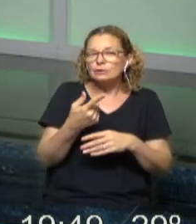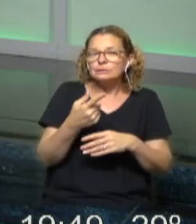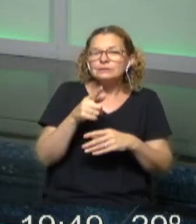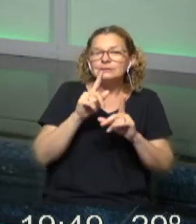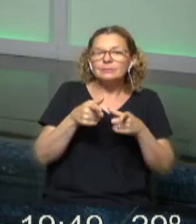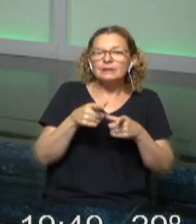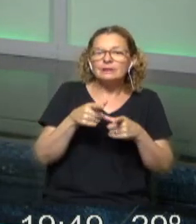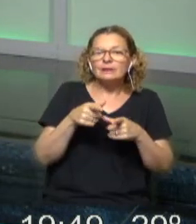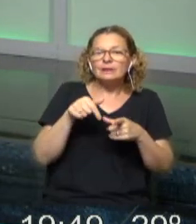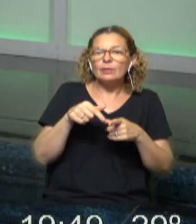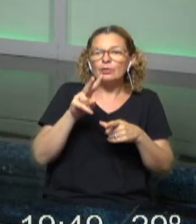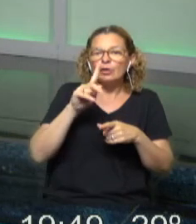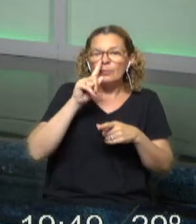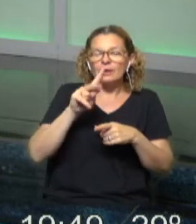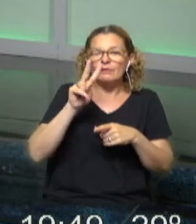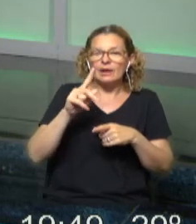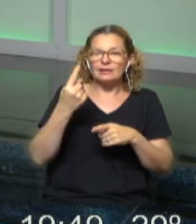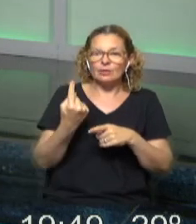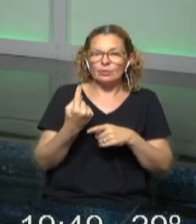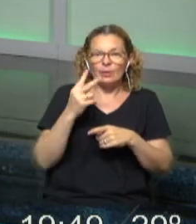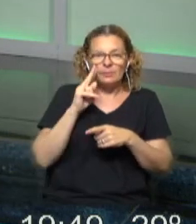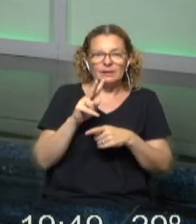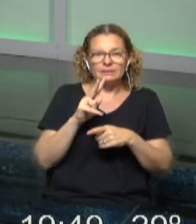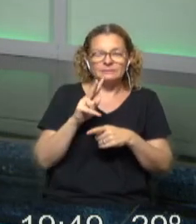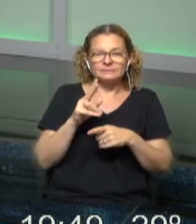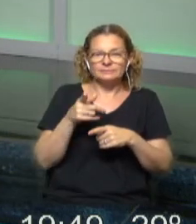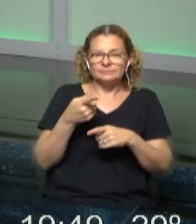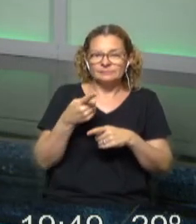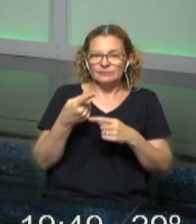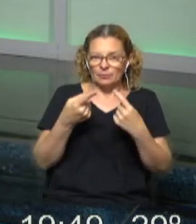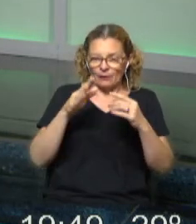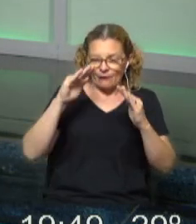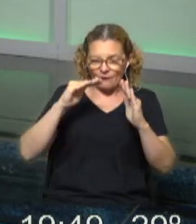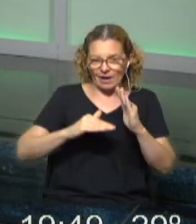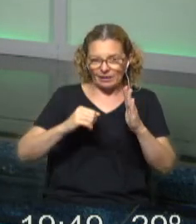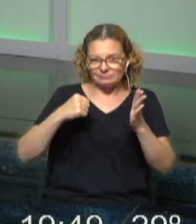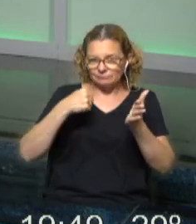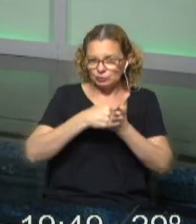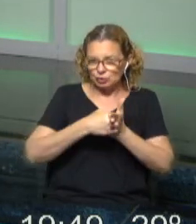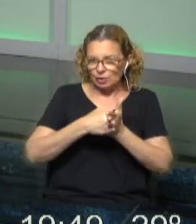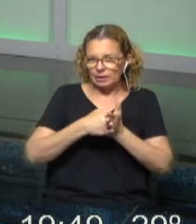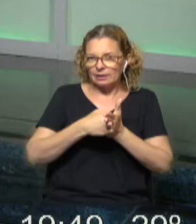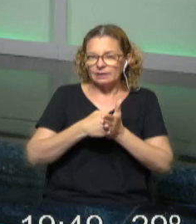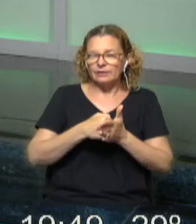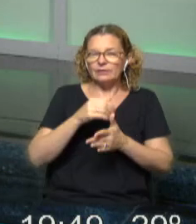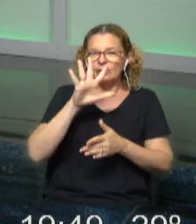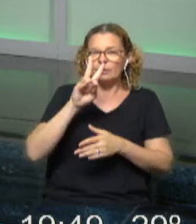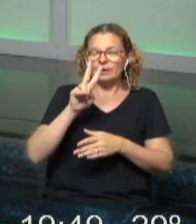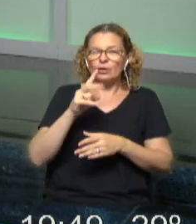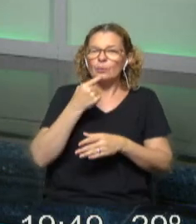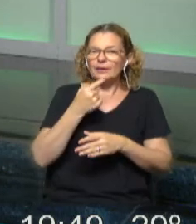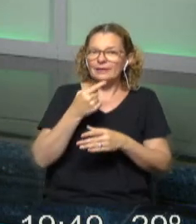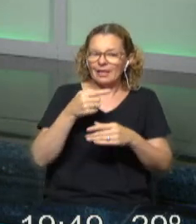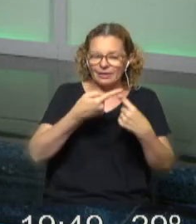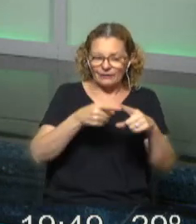electrónica, y lo que sucedió en 2021. Miren cómo es la disminución de los accidentes de tránsito. En estos 52 tramos, como le